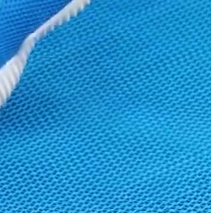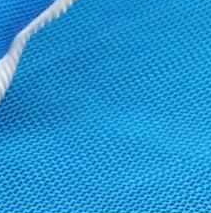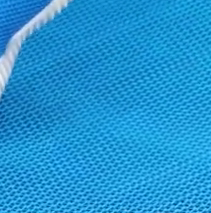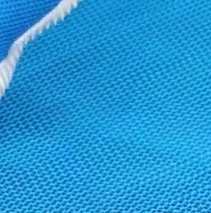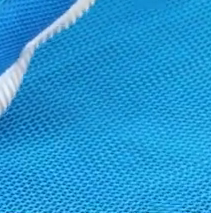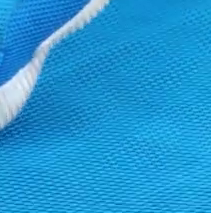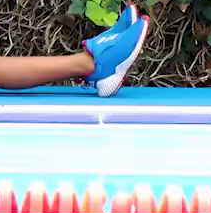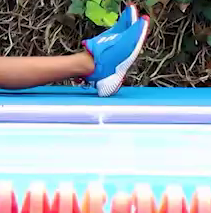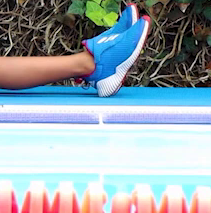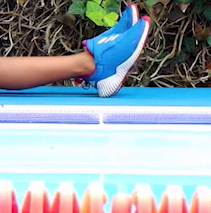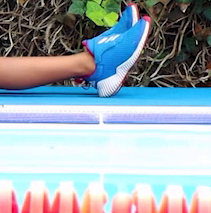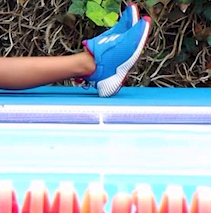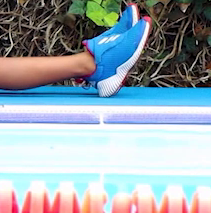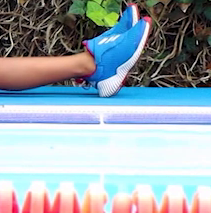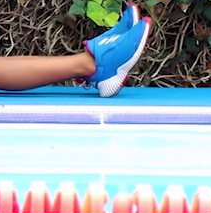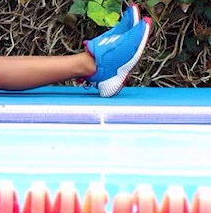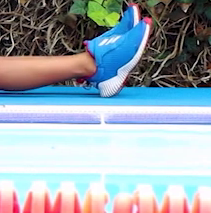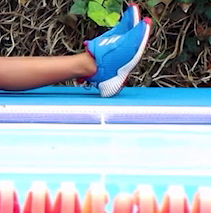Respira.